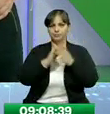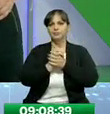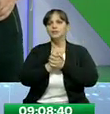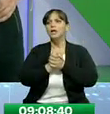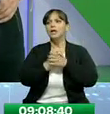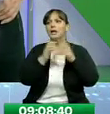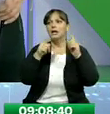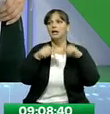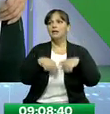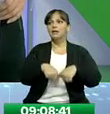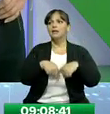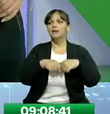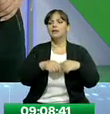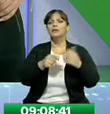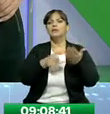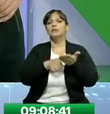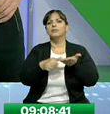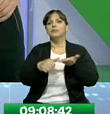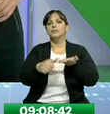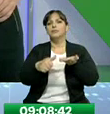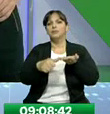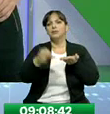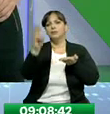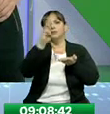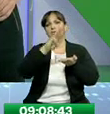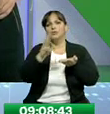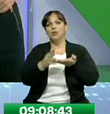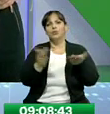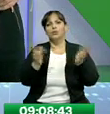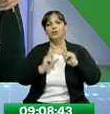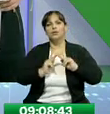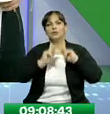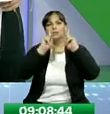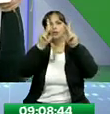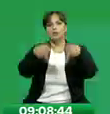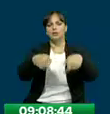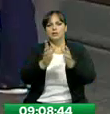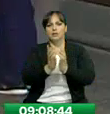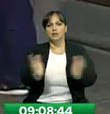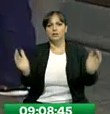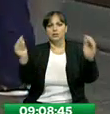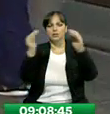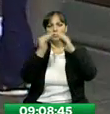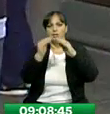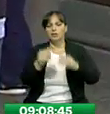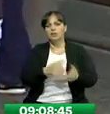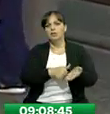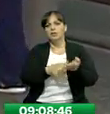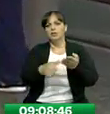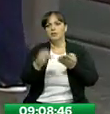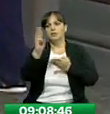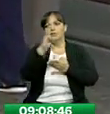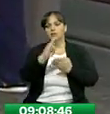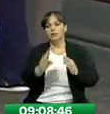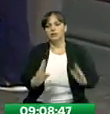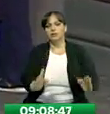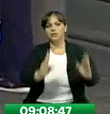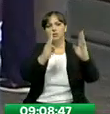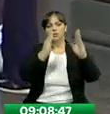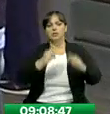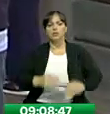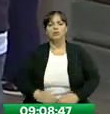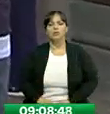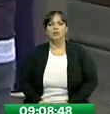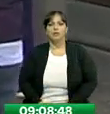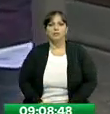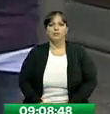encuentro en el centro de salud camino al sol ubicado en la isla trinitaria el suroeste de guayaquil lo que se busca es que